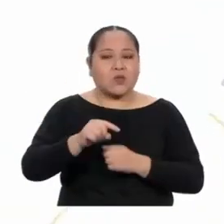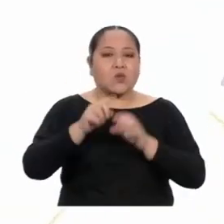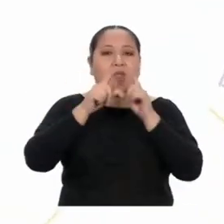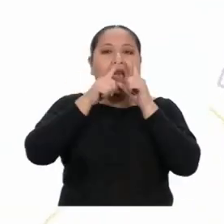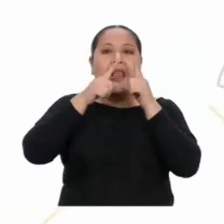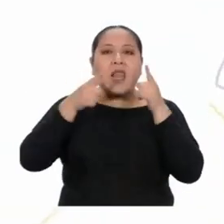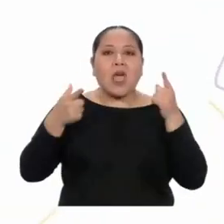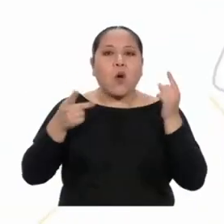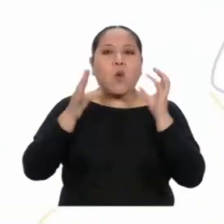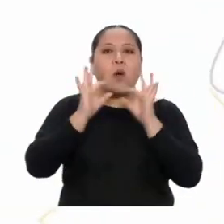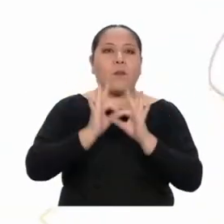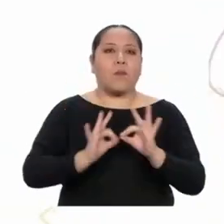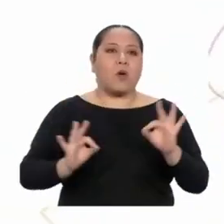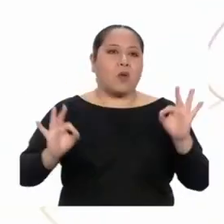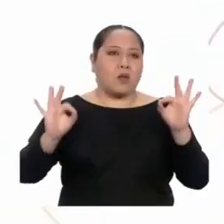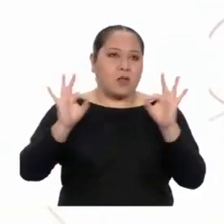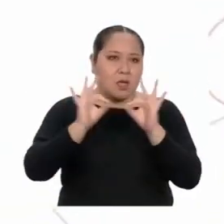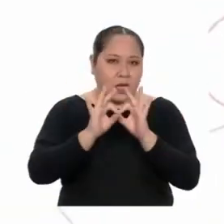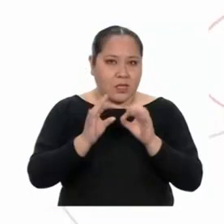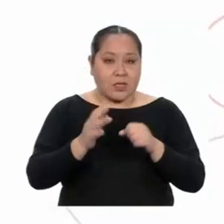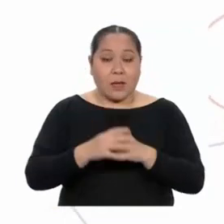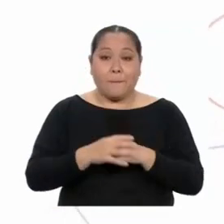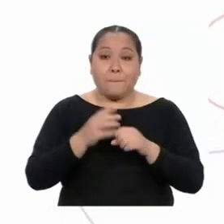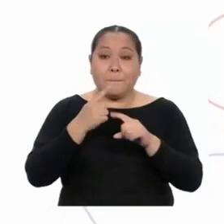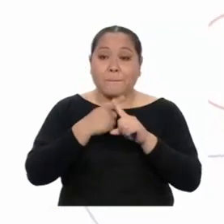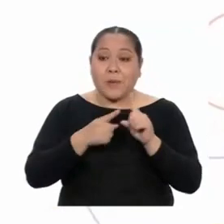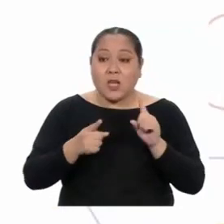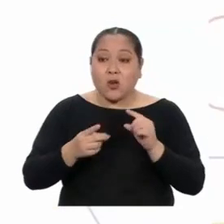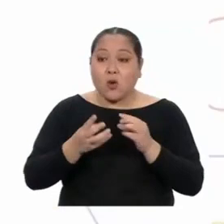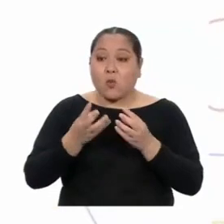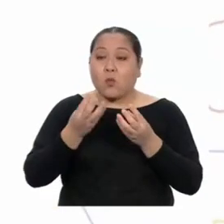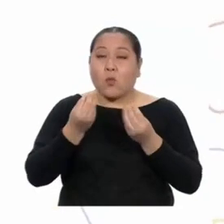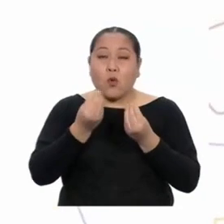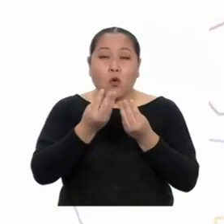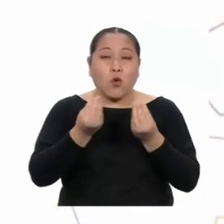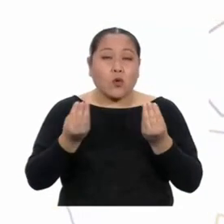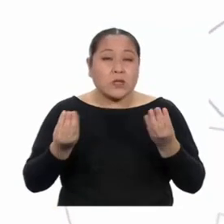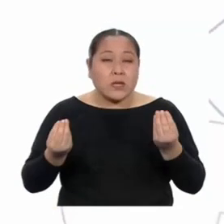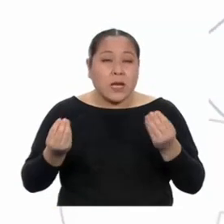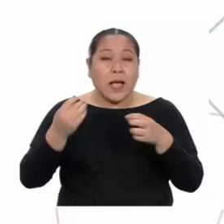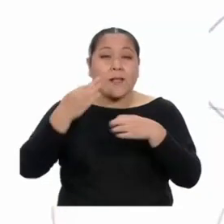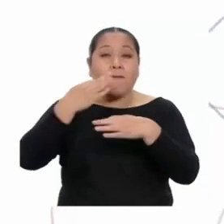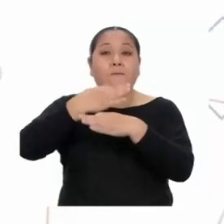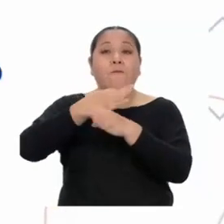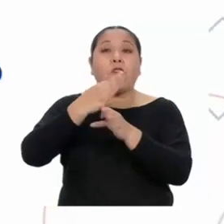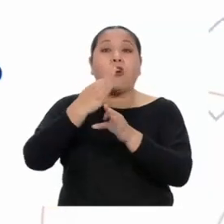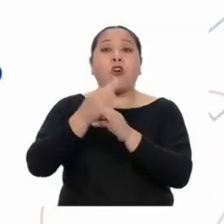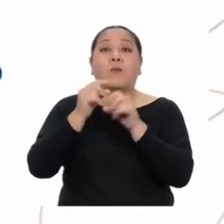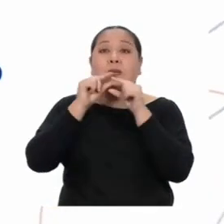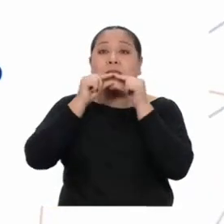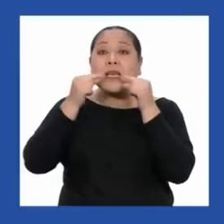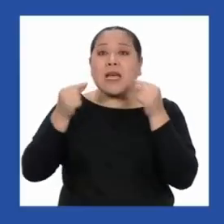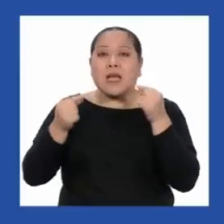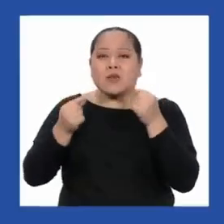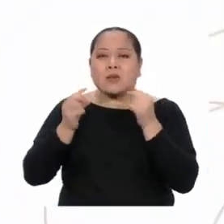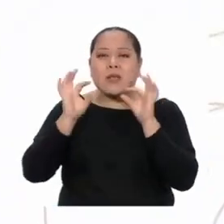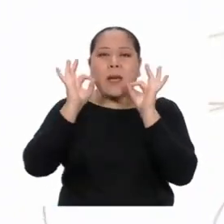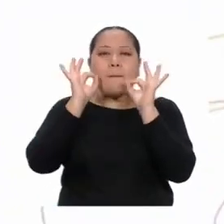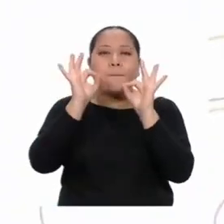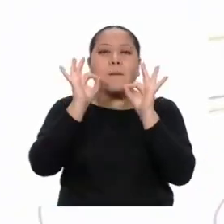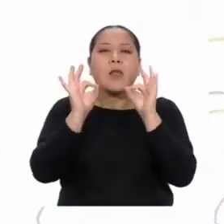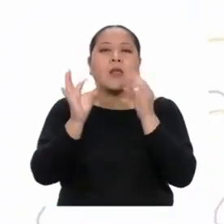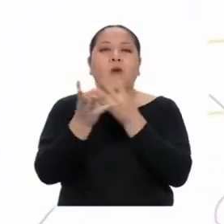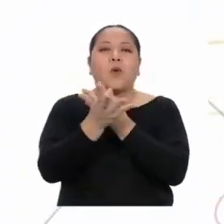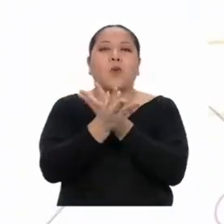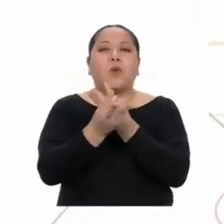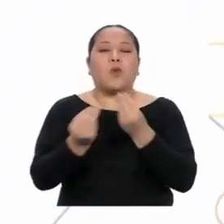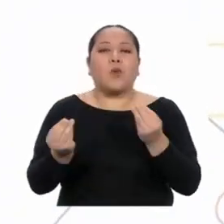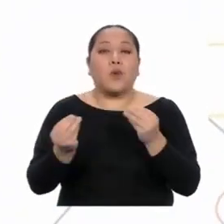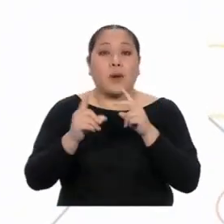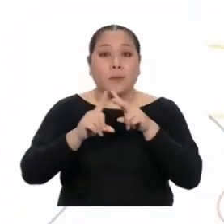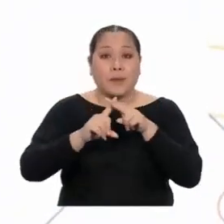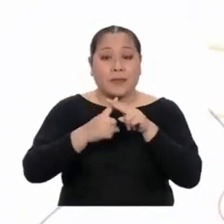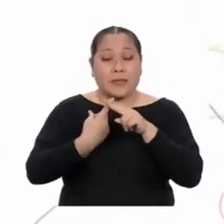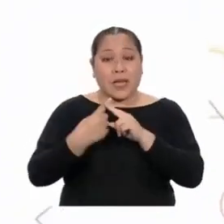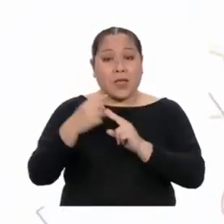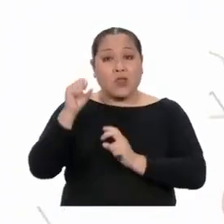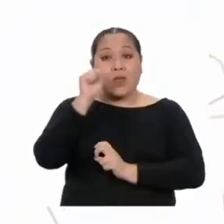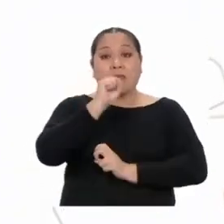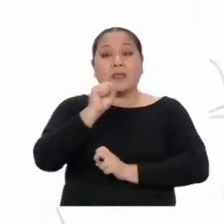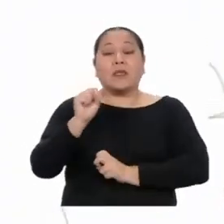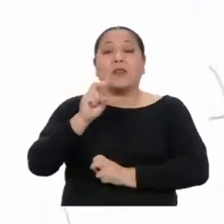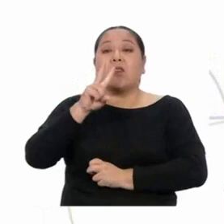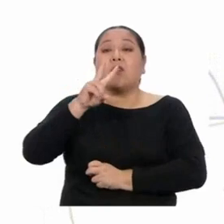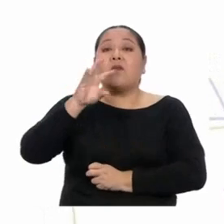lengua vital, aunque muchas de sus variedades están en peligro de desaparecer. Empezando el siglo XX,